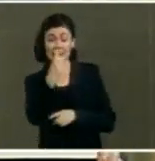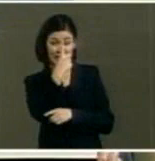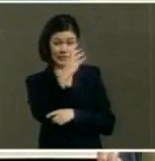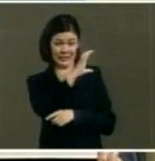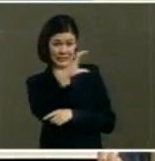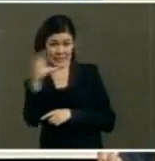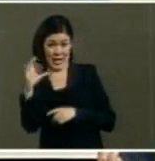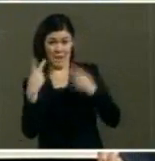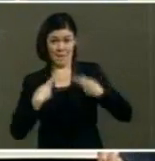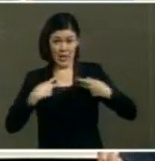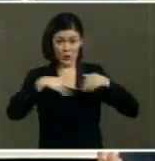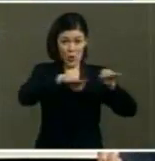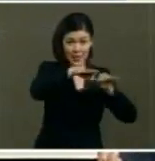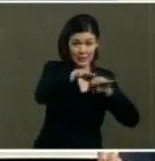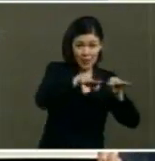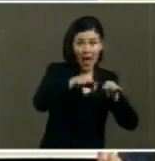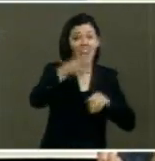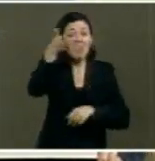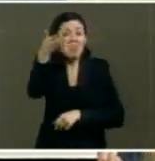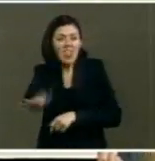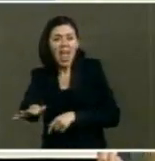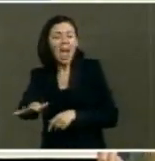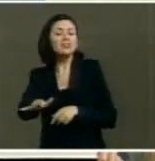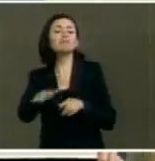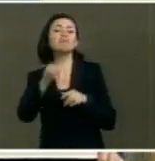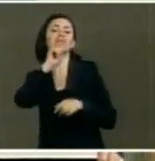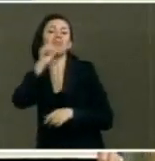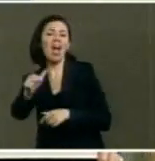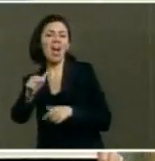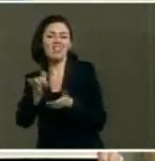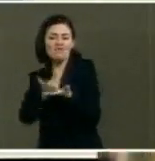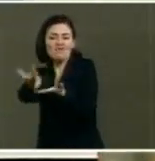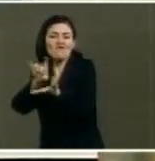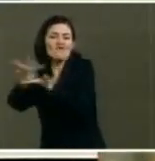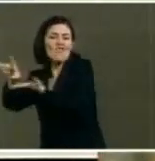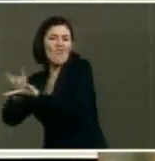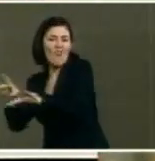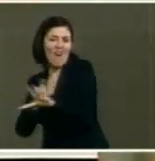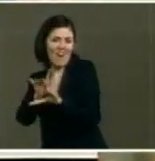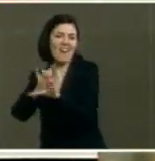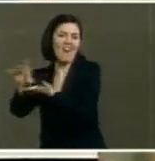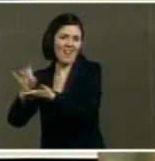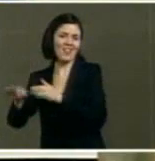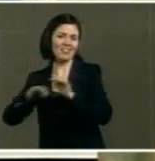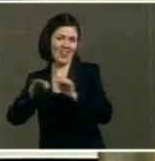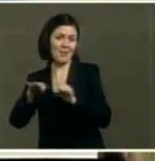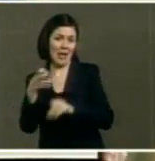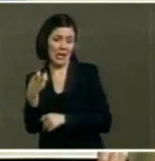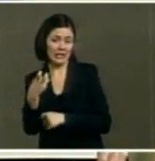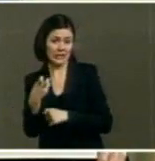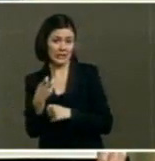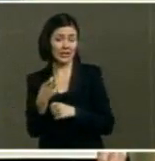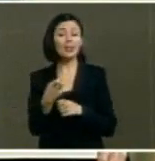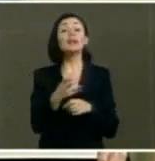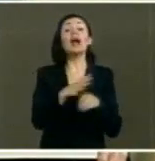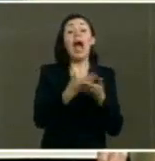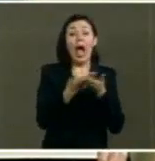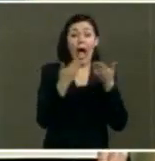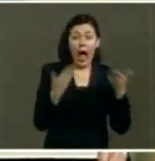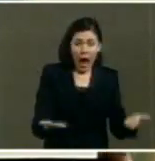formales. En contraste, en 2009 se perdieron 2 de cada 100 empleos